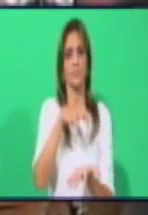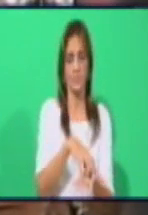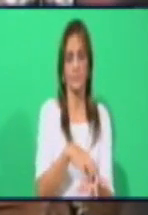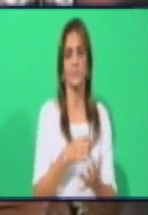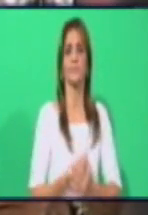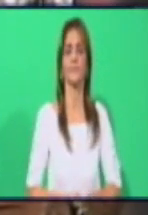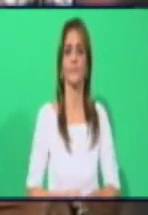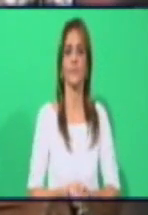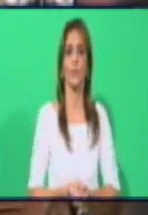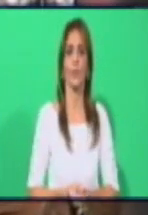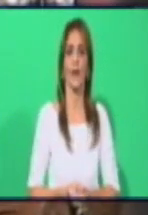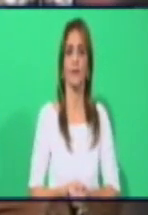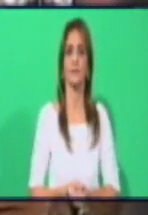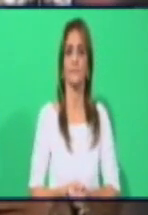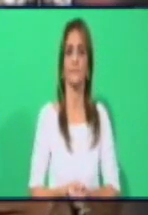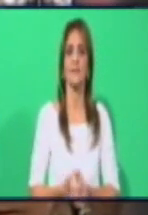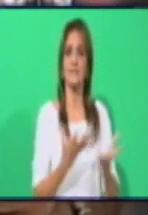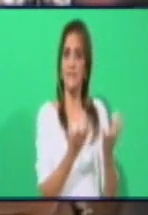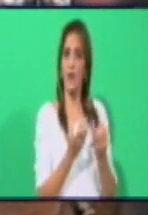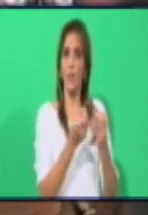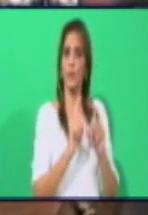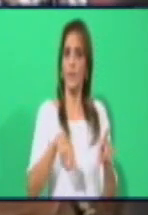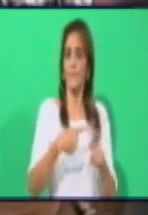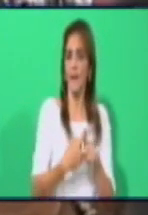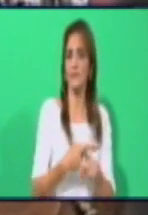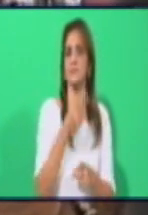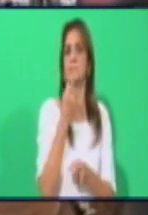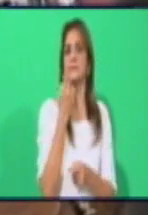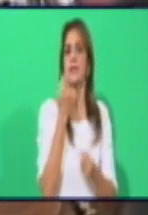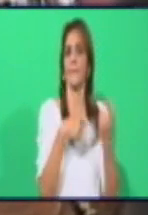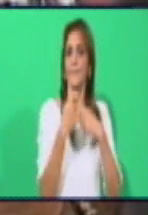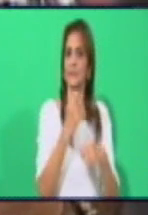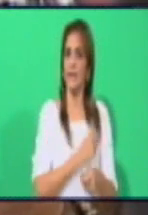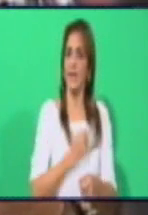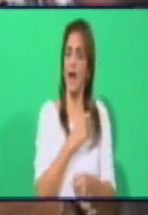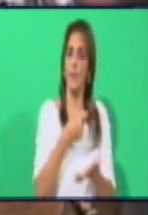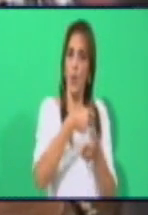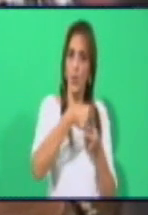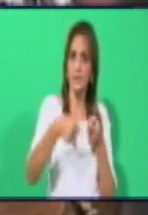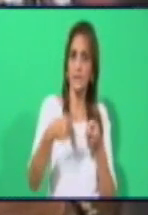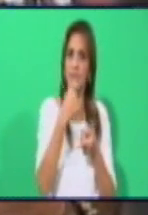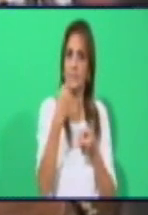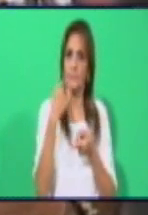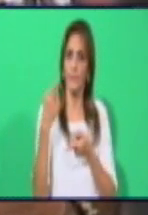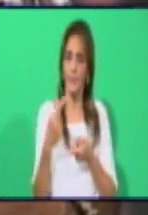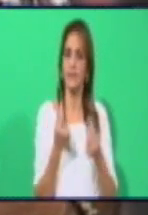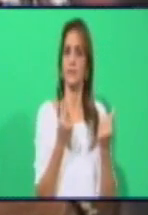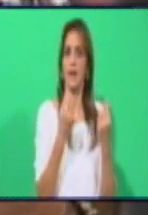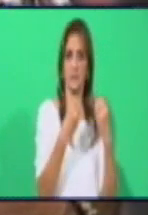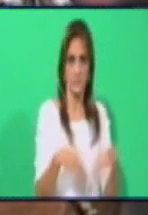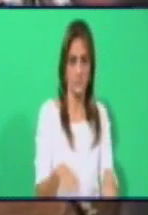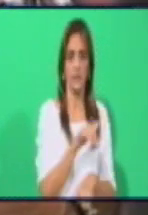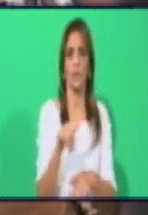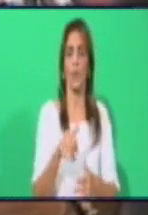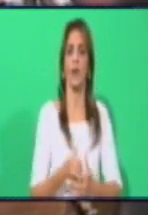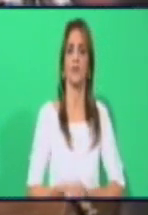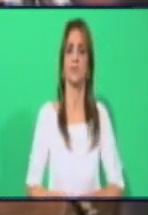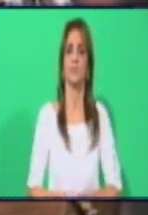más 108 pesos en la venta de jabón y pasta dental. En la cafetería El Sabor, faltante de